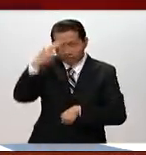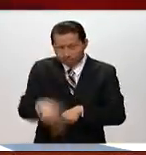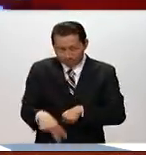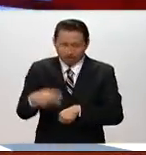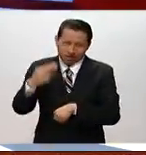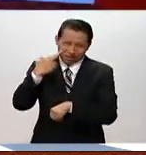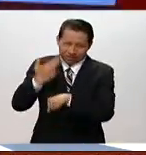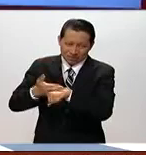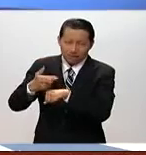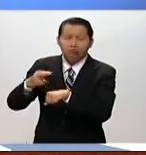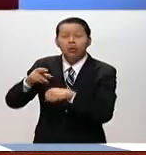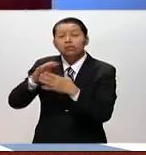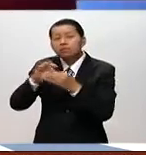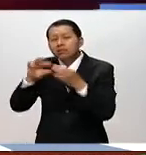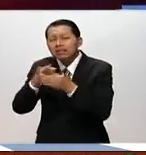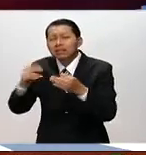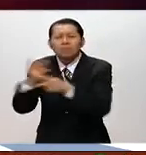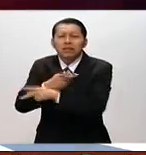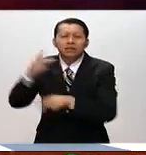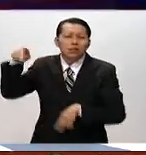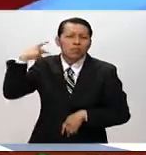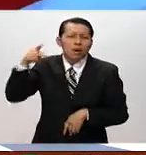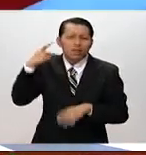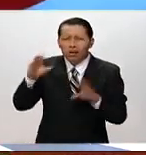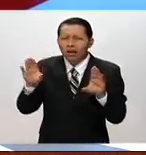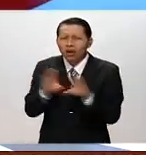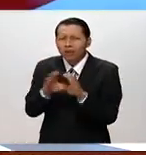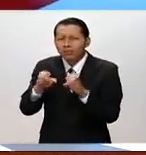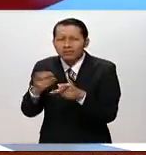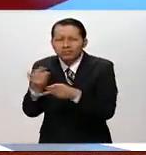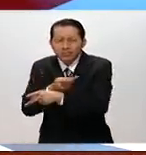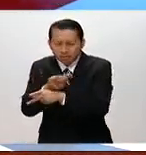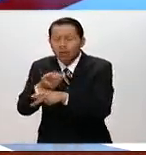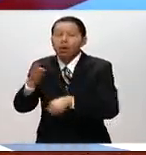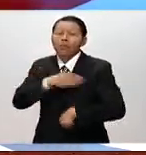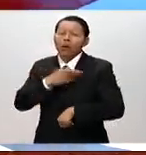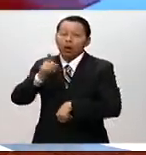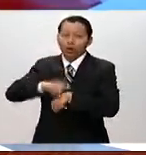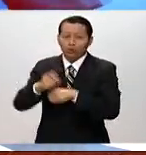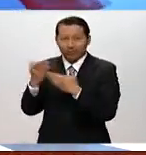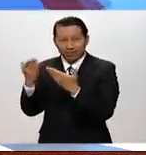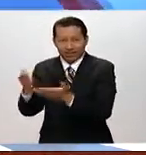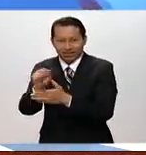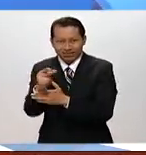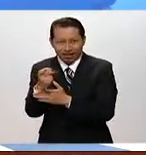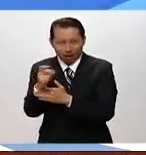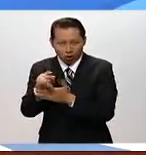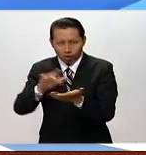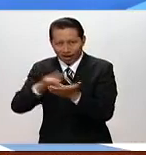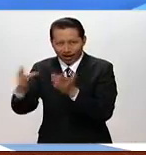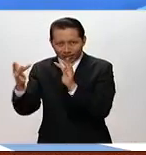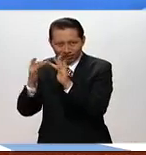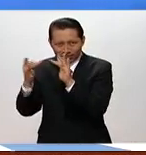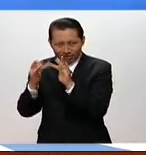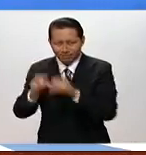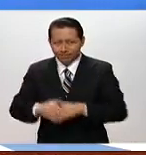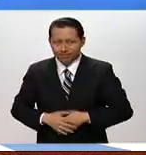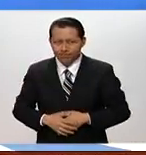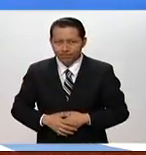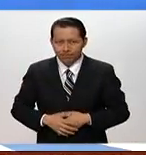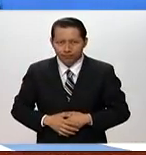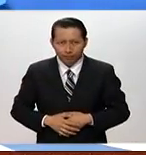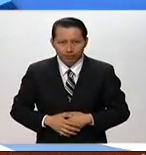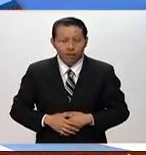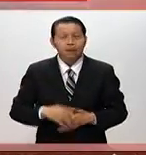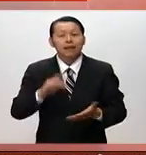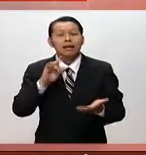los últimos detalles, lo que está viviendo en esta mañana de miércoles. Muy buenos días, gracias Sharon por estar con nosotros nuevamente. Gracias,